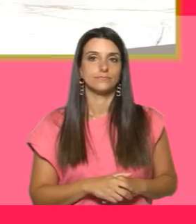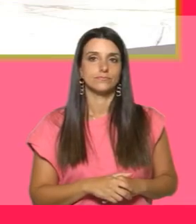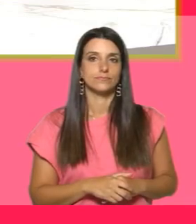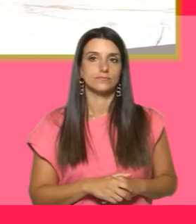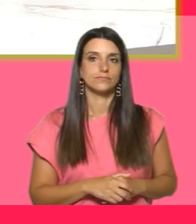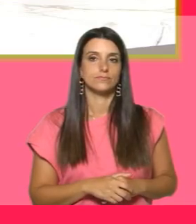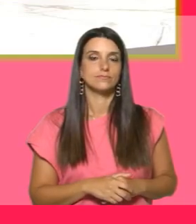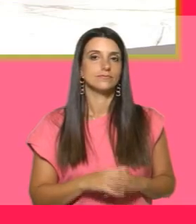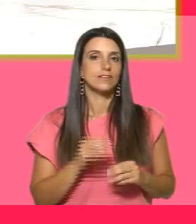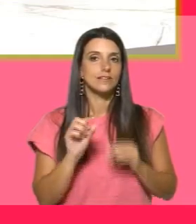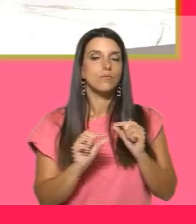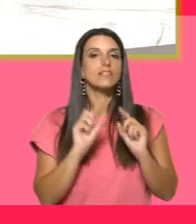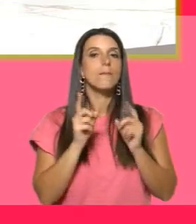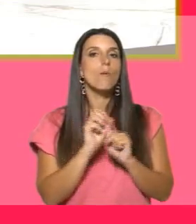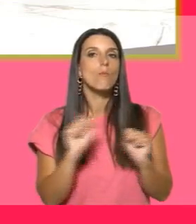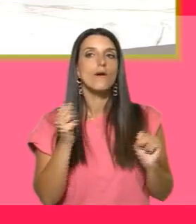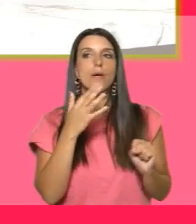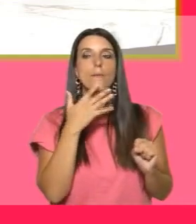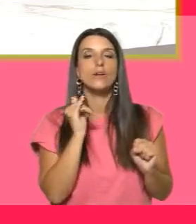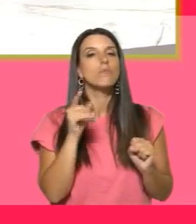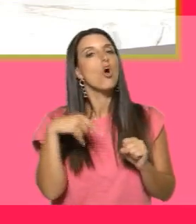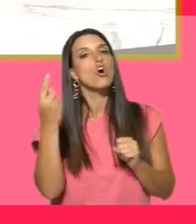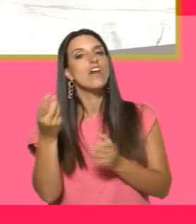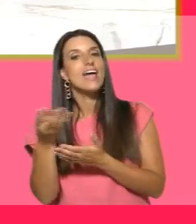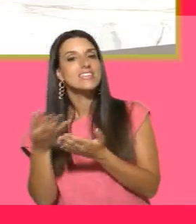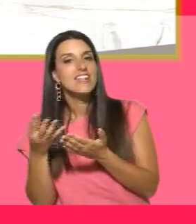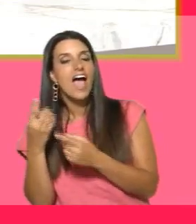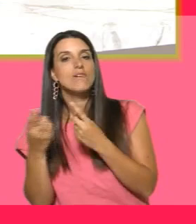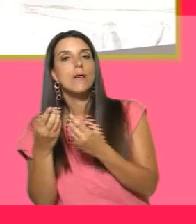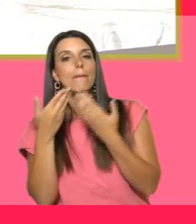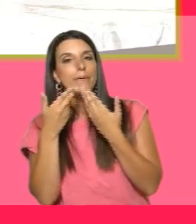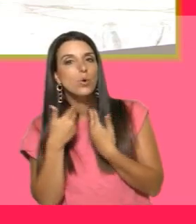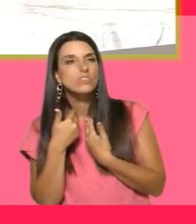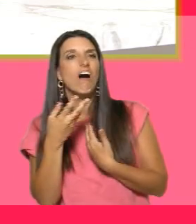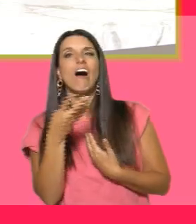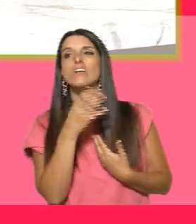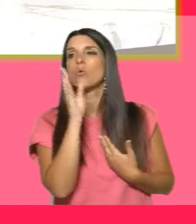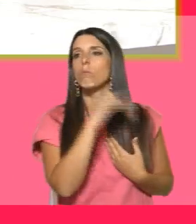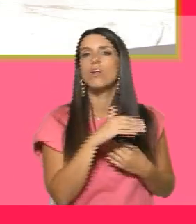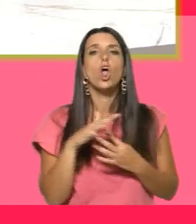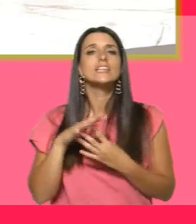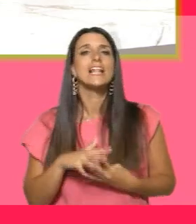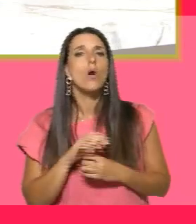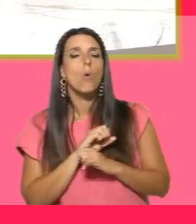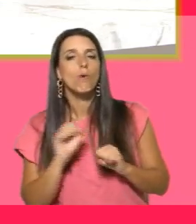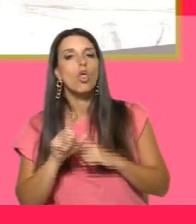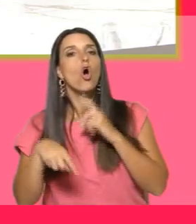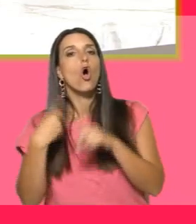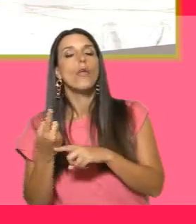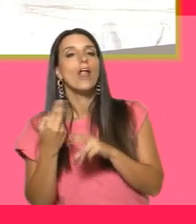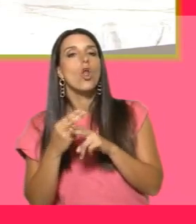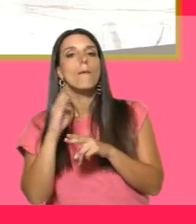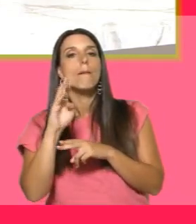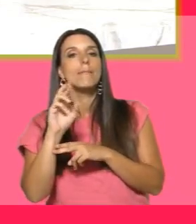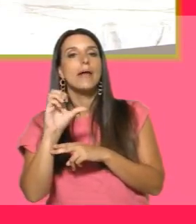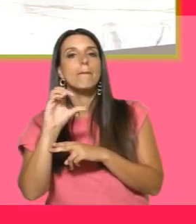incorporando bien. También lo podrías hacer con premezcla. Viste que muchas veces nos escriben preguntándonos por la premezcla, también lo podrías hacer. También podrías